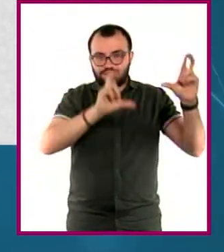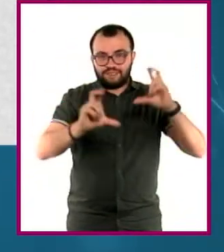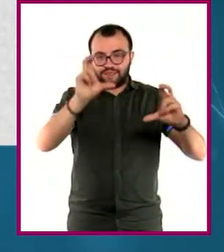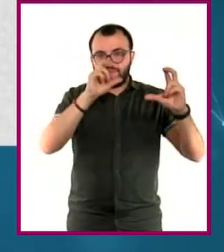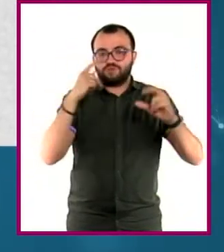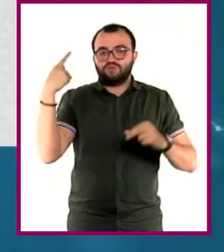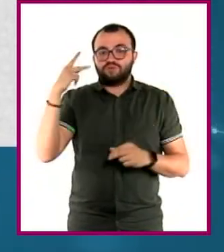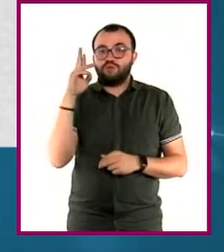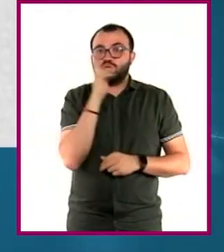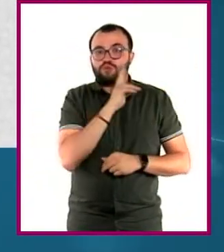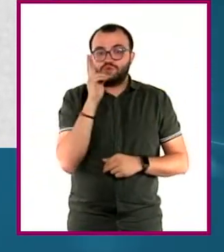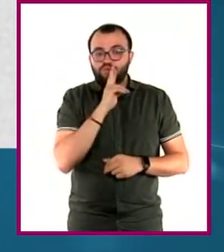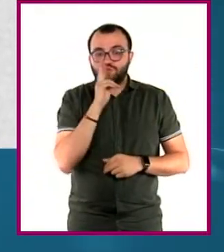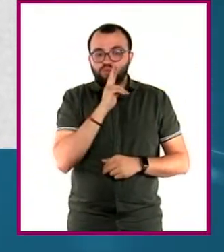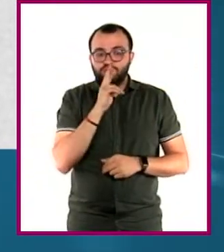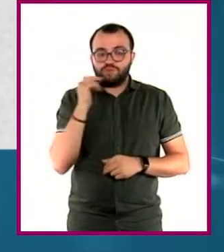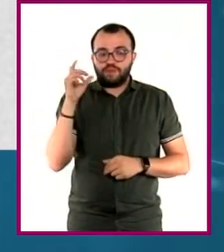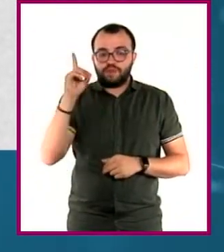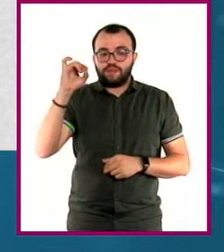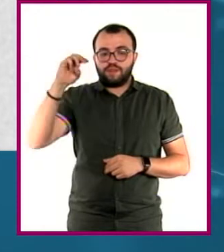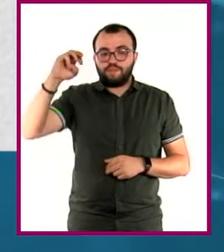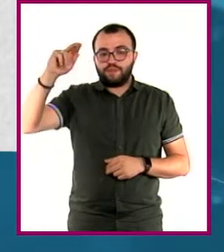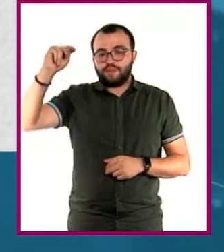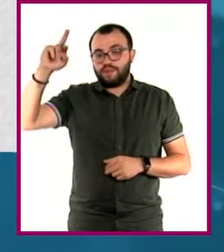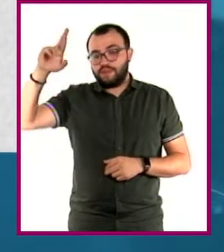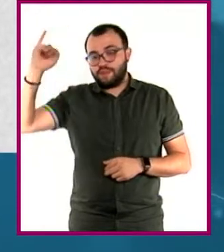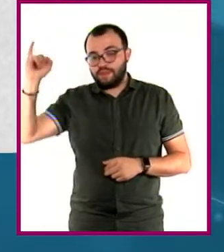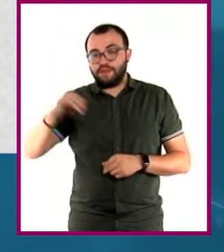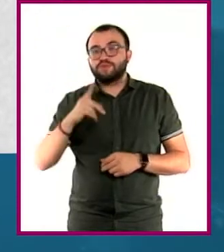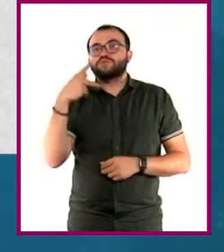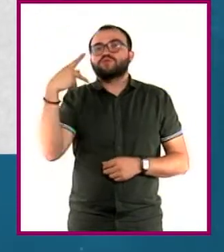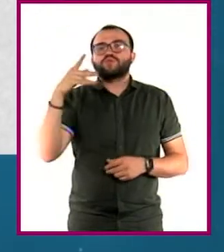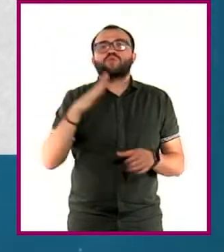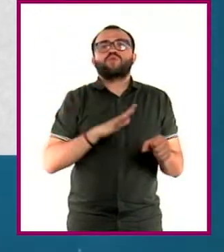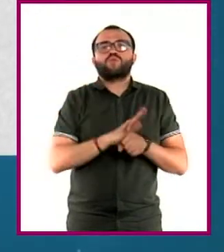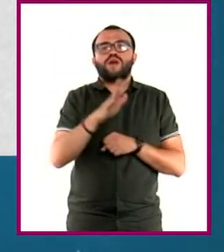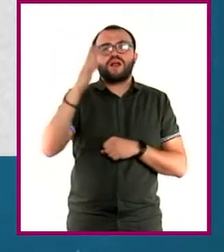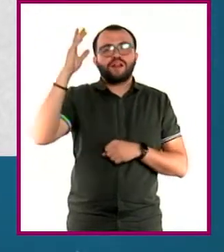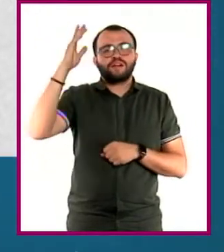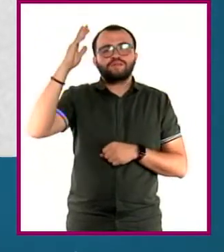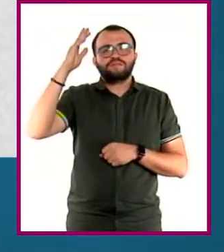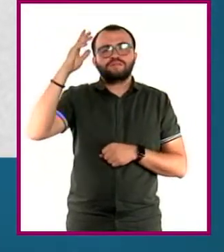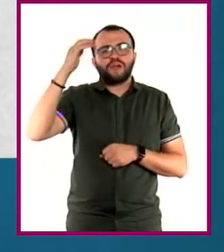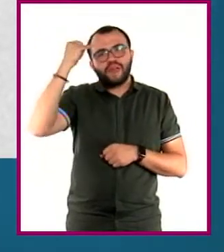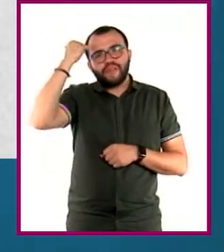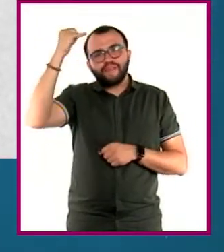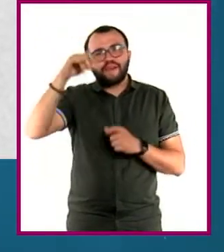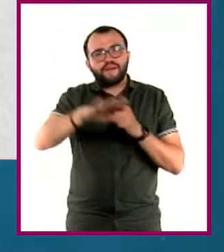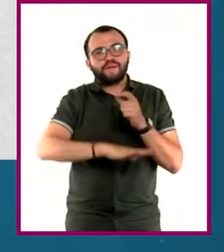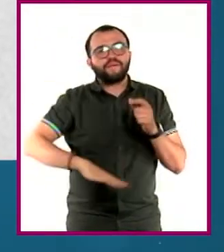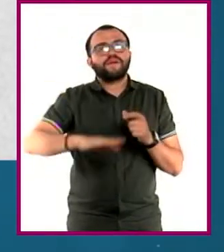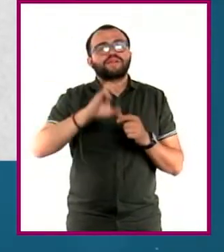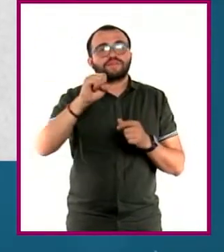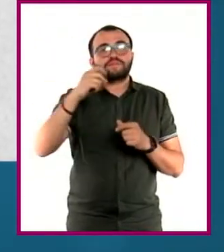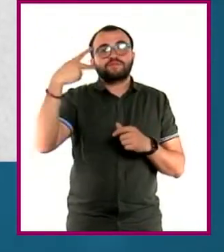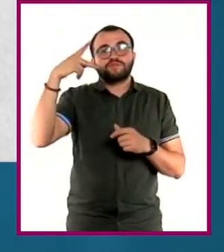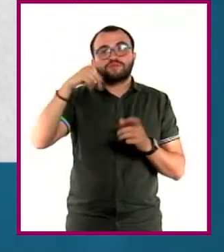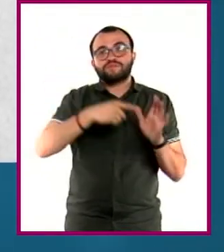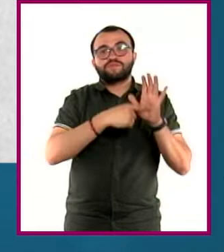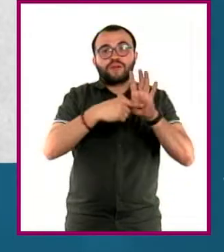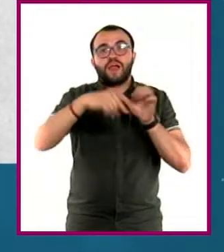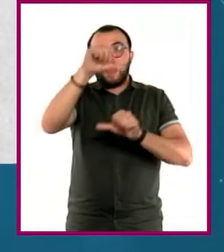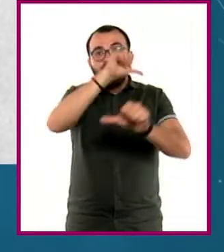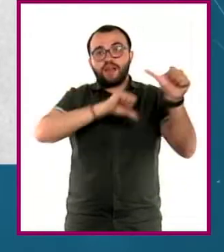ruso Dmitri Ivanovich Mendeleev tomó como base las ideas de la teoría atómica y los conceptos de peso